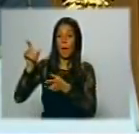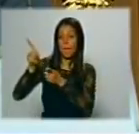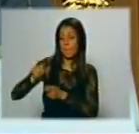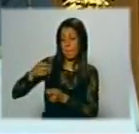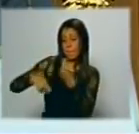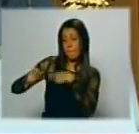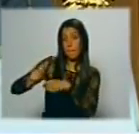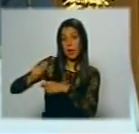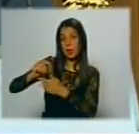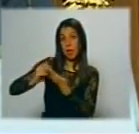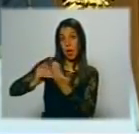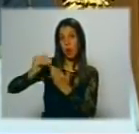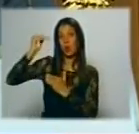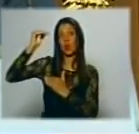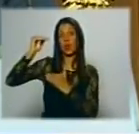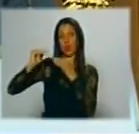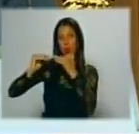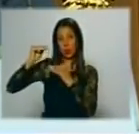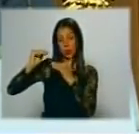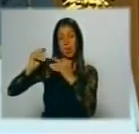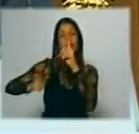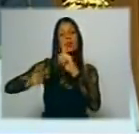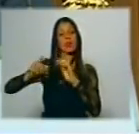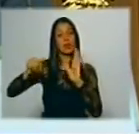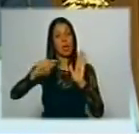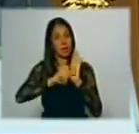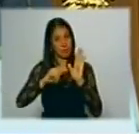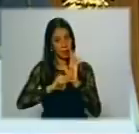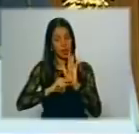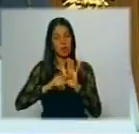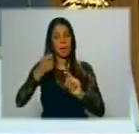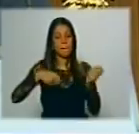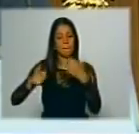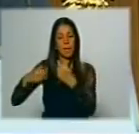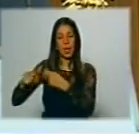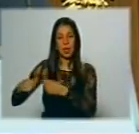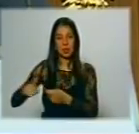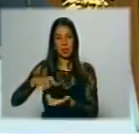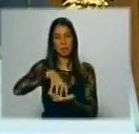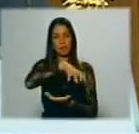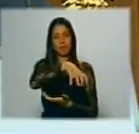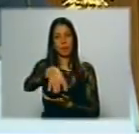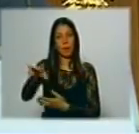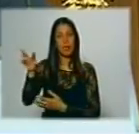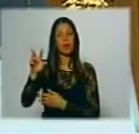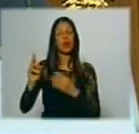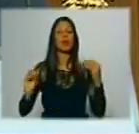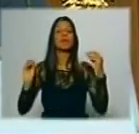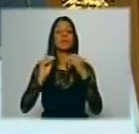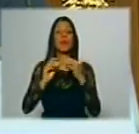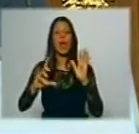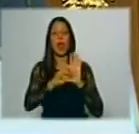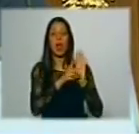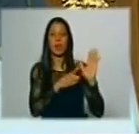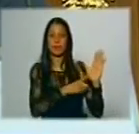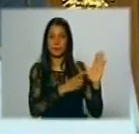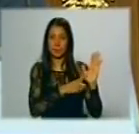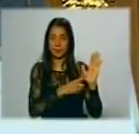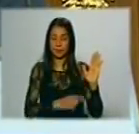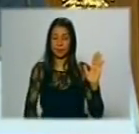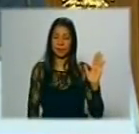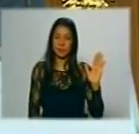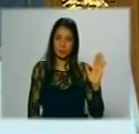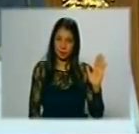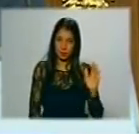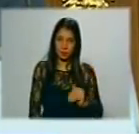ganancia razonables para la fijación de precios de los bienes y servicios de conformidad con la presente ley